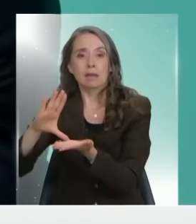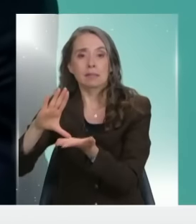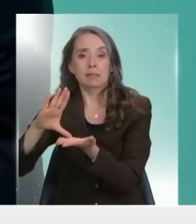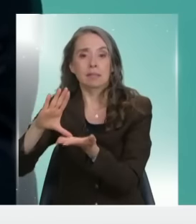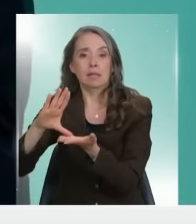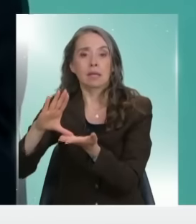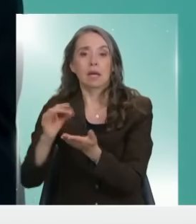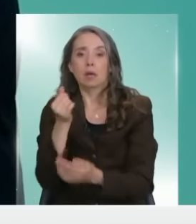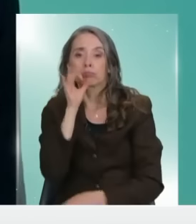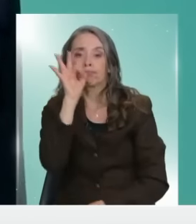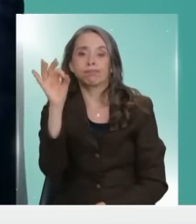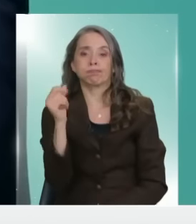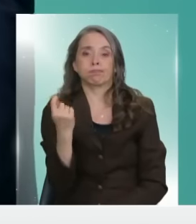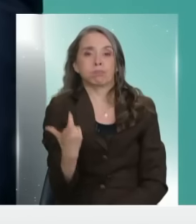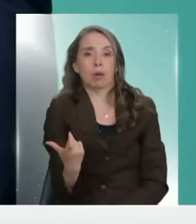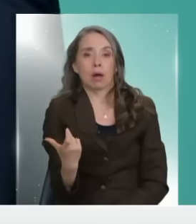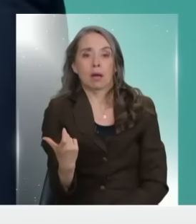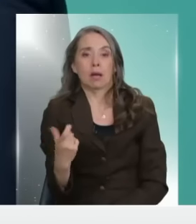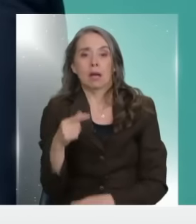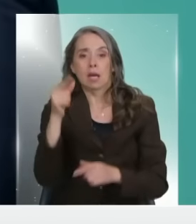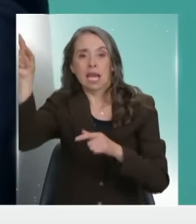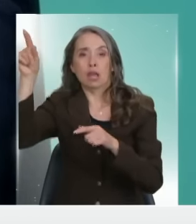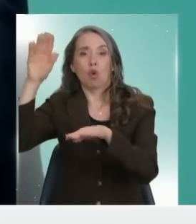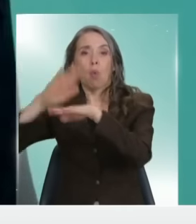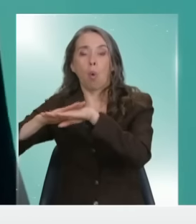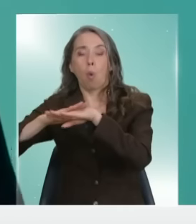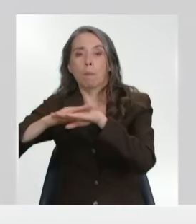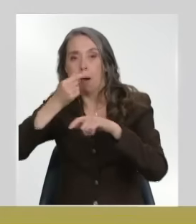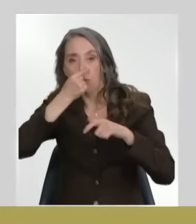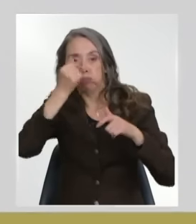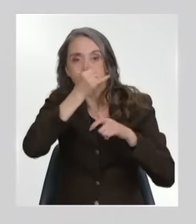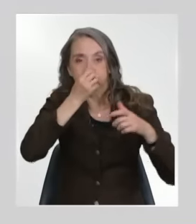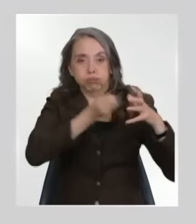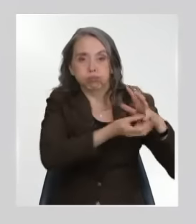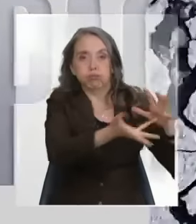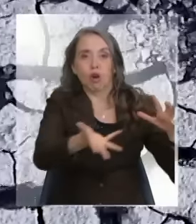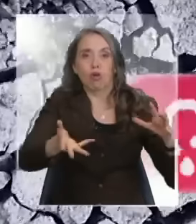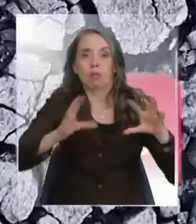naciones más pudientes y más contaminantes.